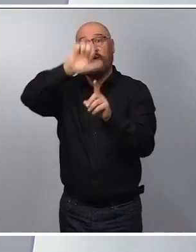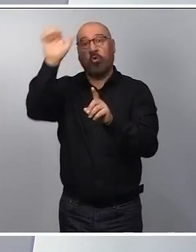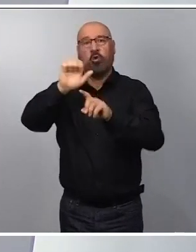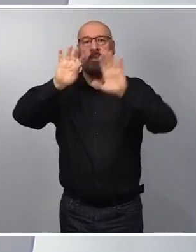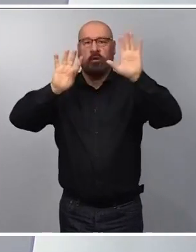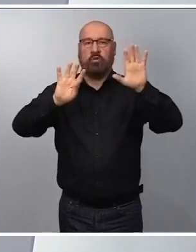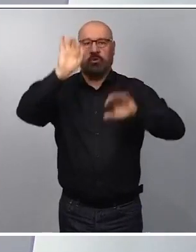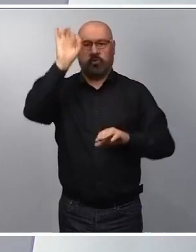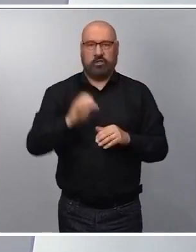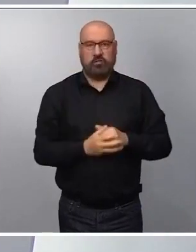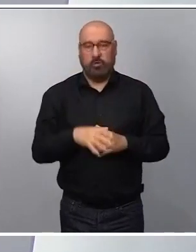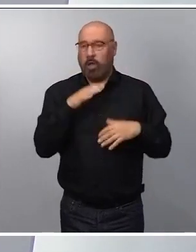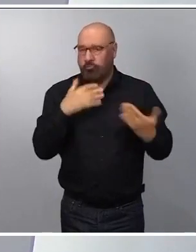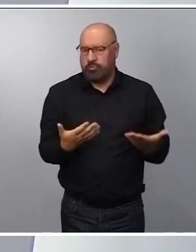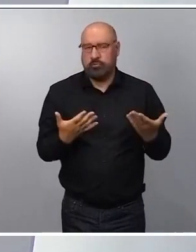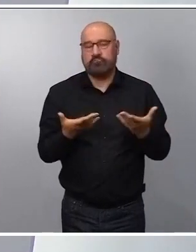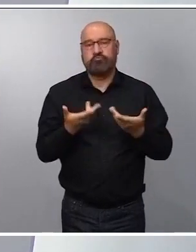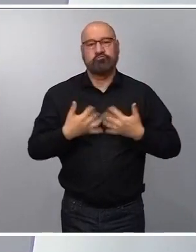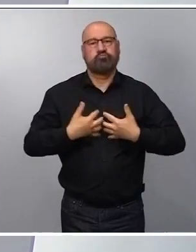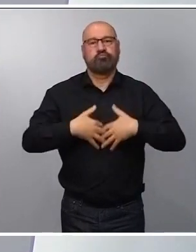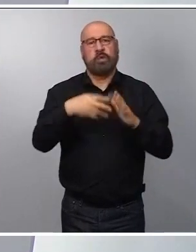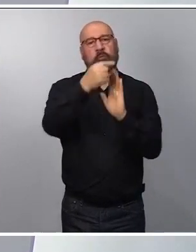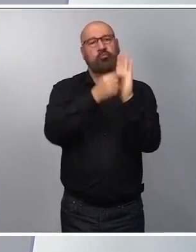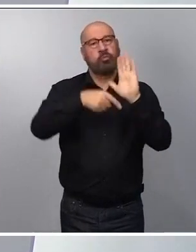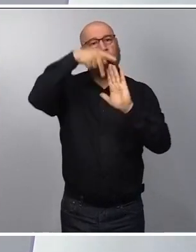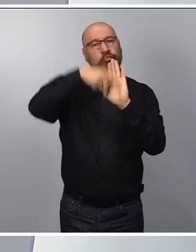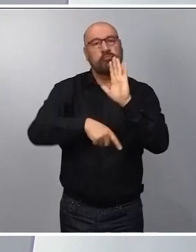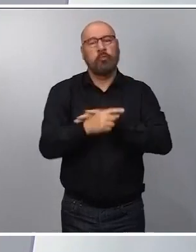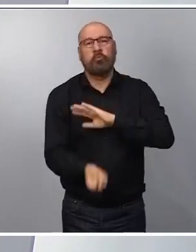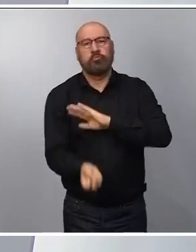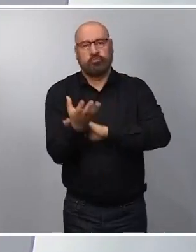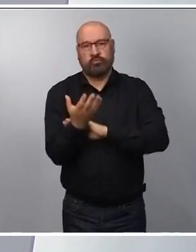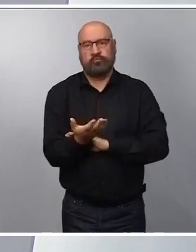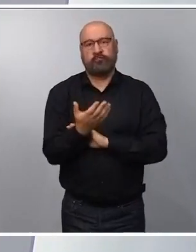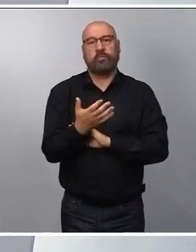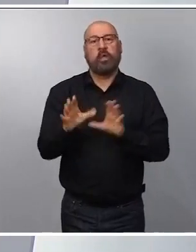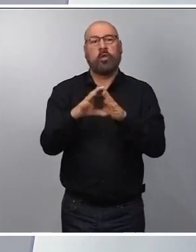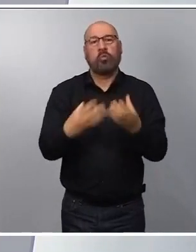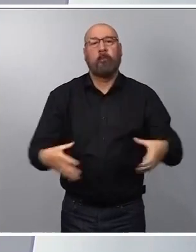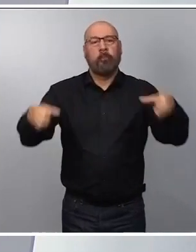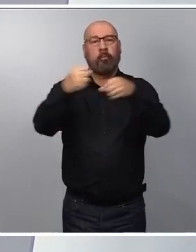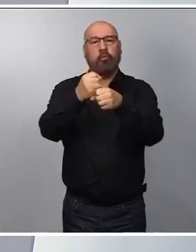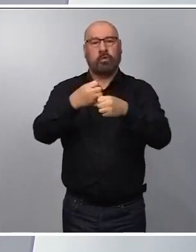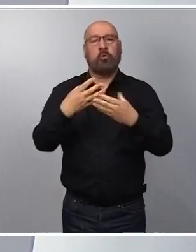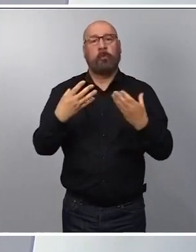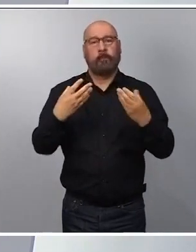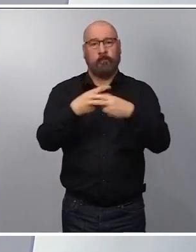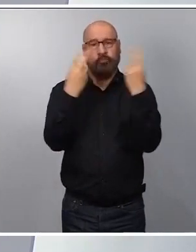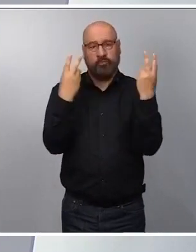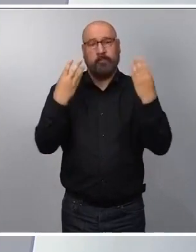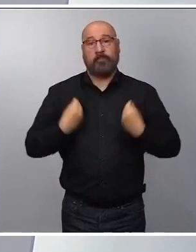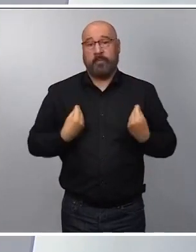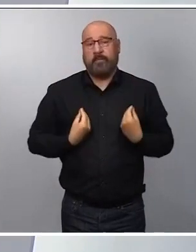entre outras medidas de calado que já temos posto en marcha, reconstituir o parque público de vivienda e aprovechar ao 100%